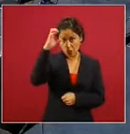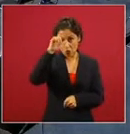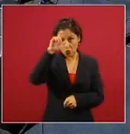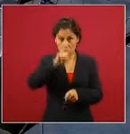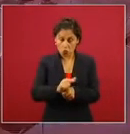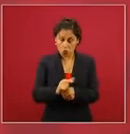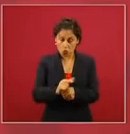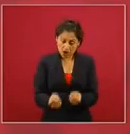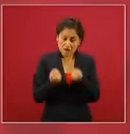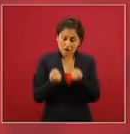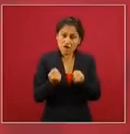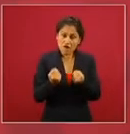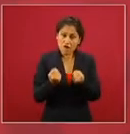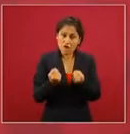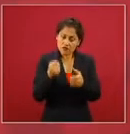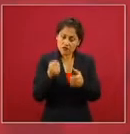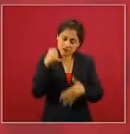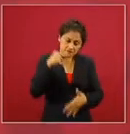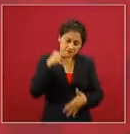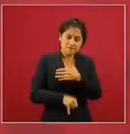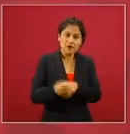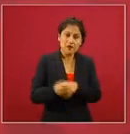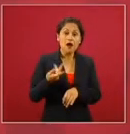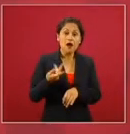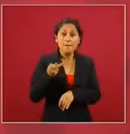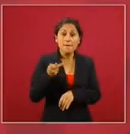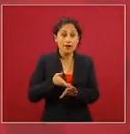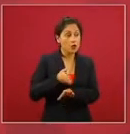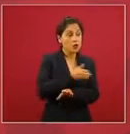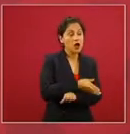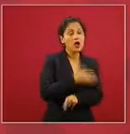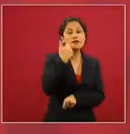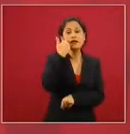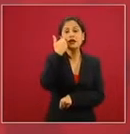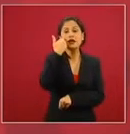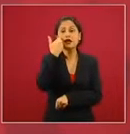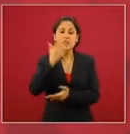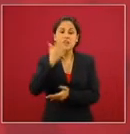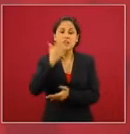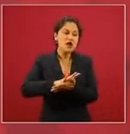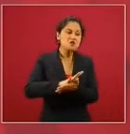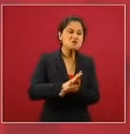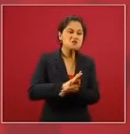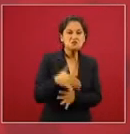y no pudieron. ¿Pero qué buscaban?